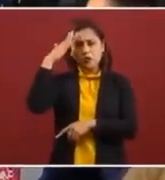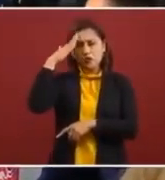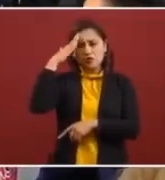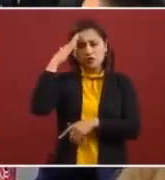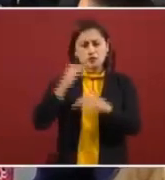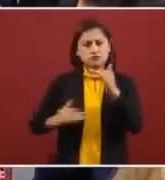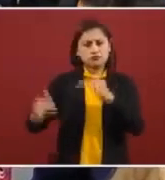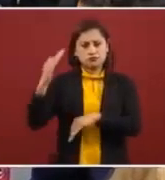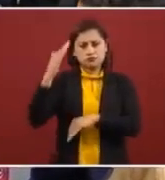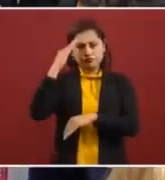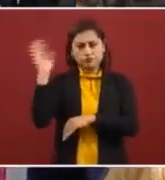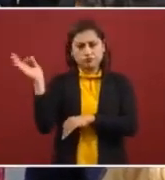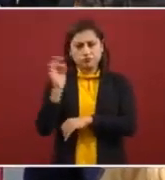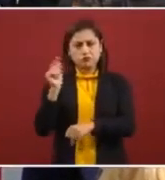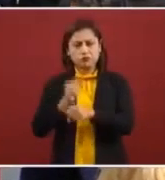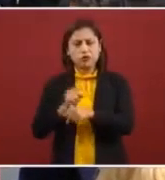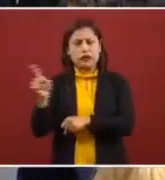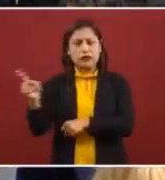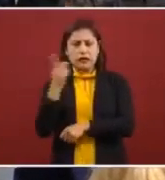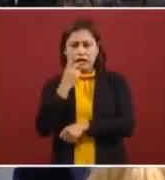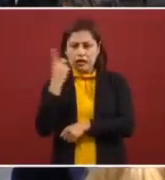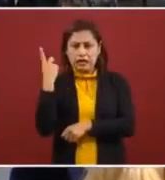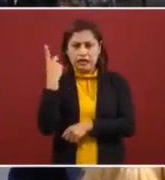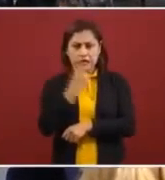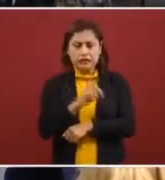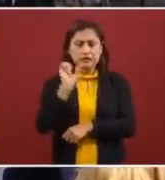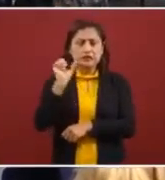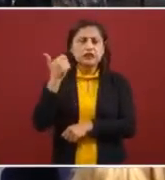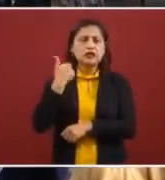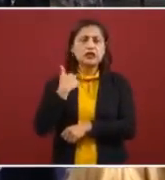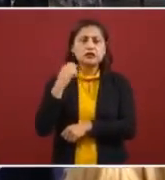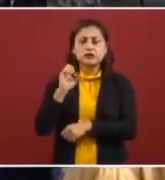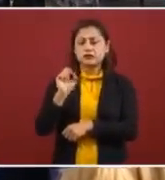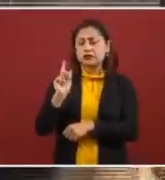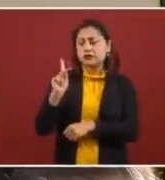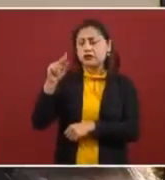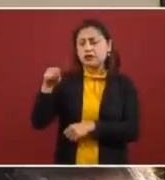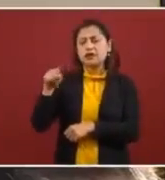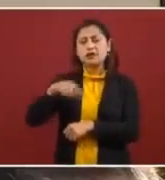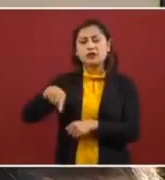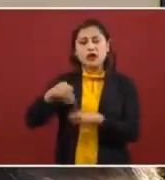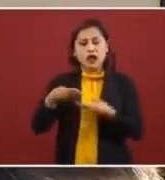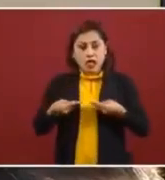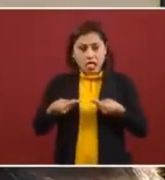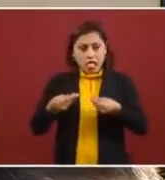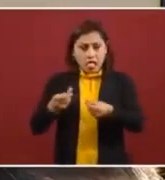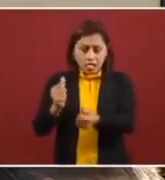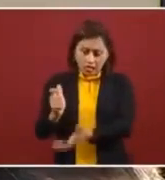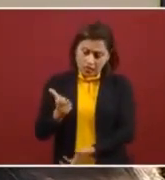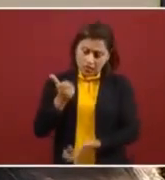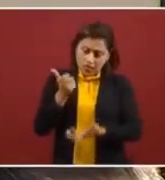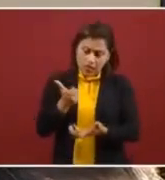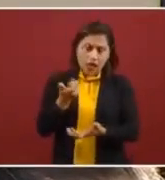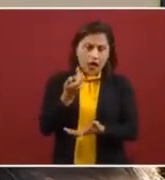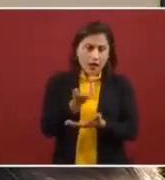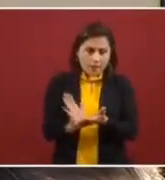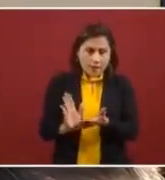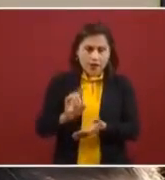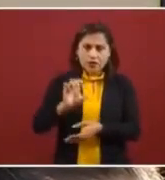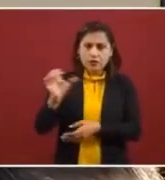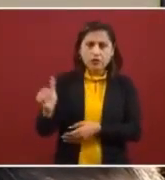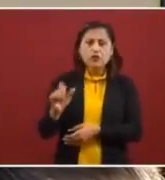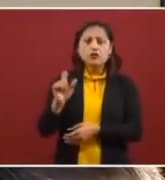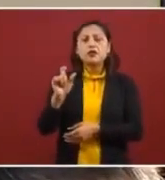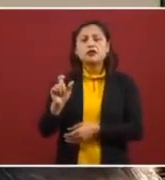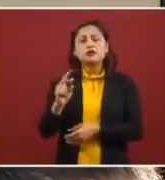que en el gobierno de Enrique Peña Nieto no solamente se gastó ese dinero, sino además dejó un adeudo de 327 mil millones de